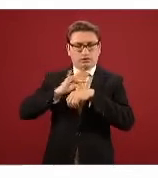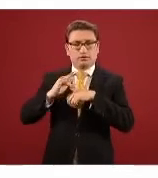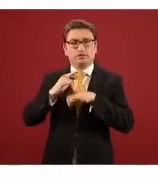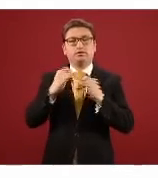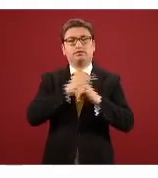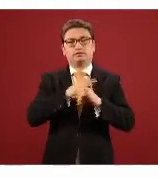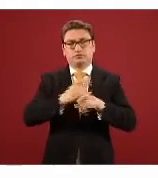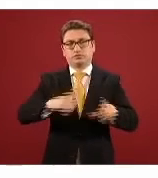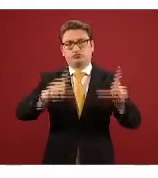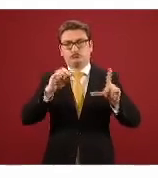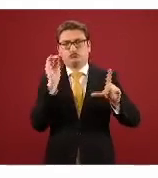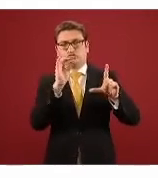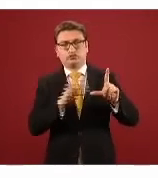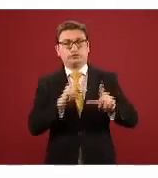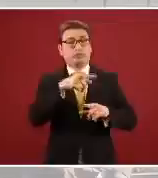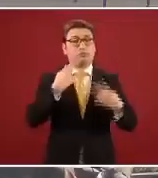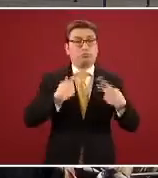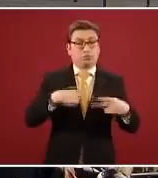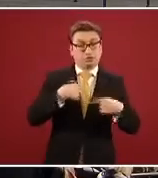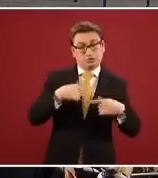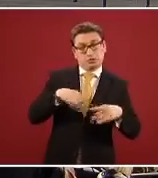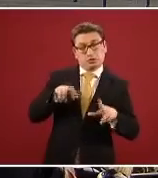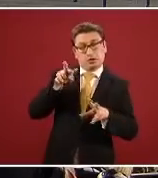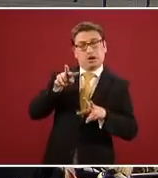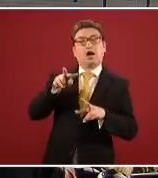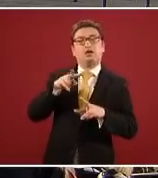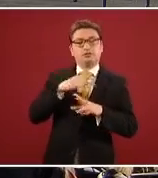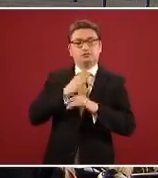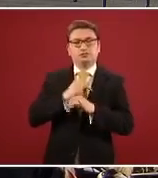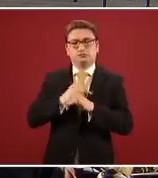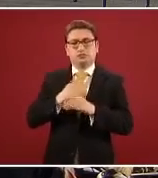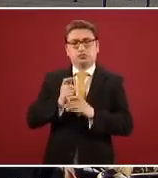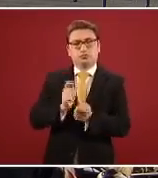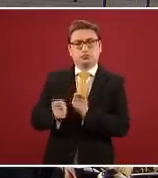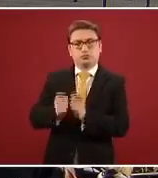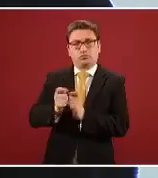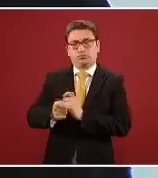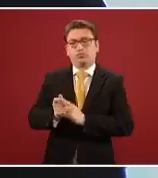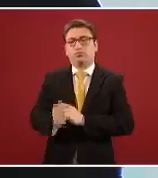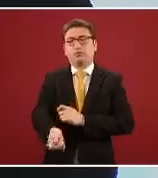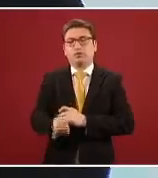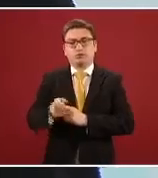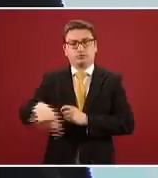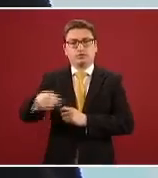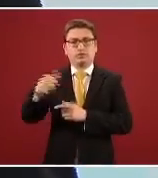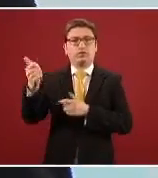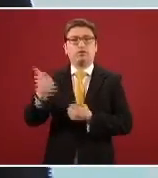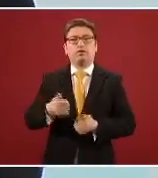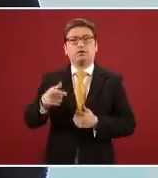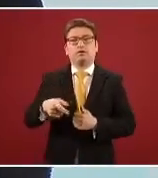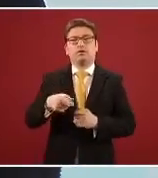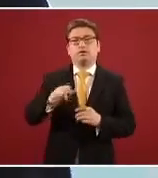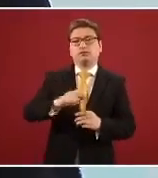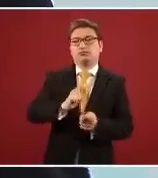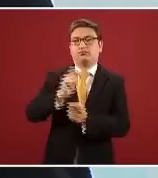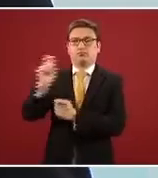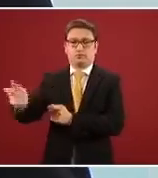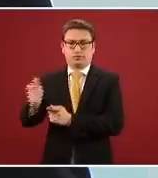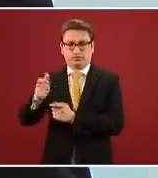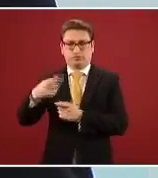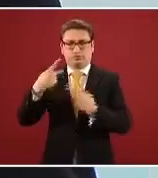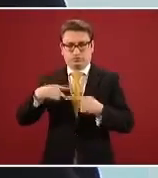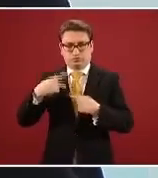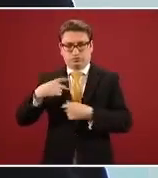para una página de internet. Los clientes hacían el pago vía efectivo a las propias propias víctimas que lo trasladaban al tratante, o también